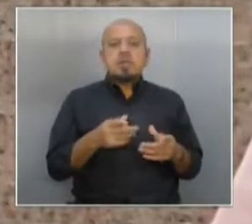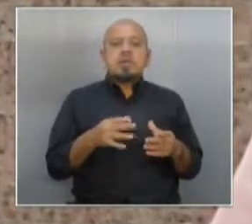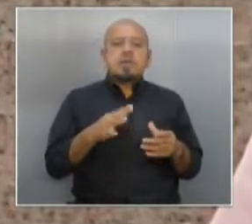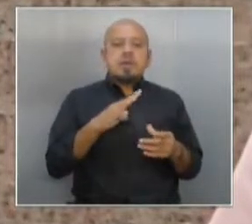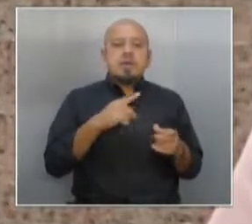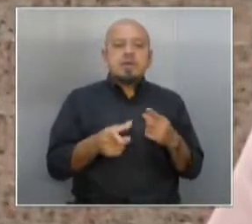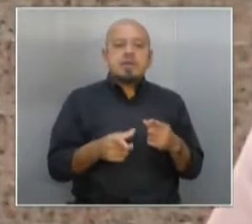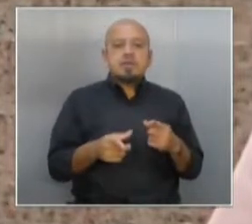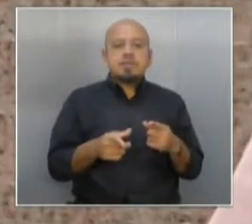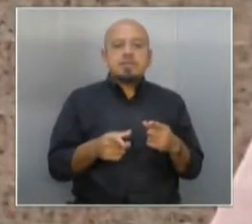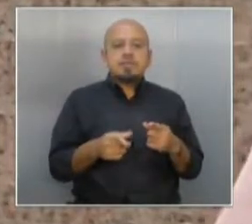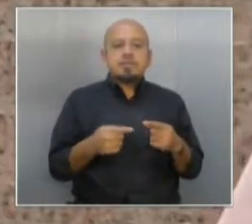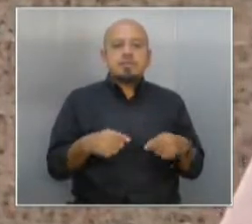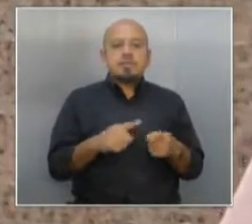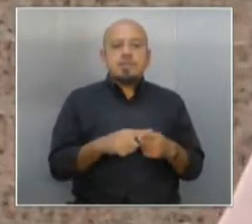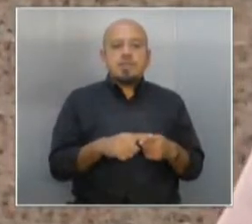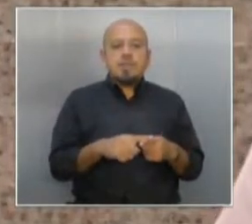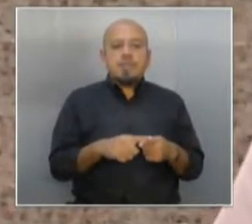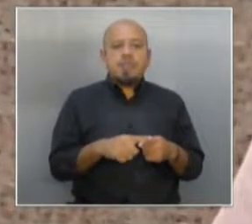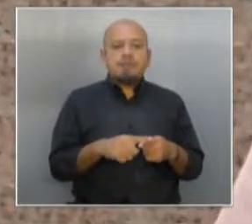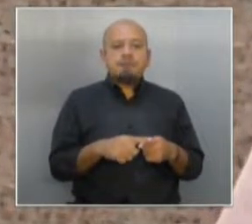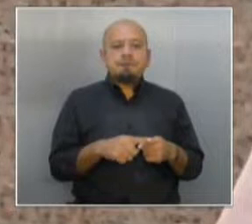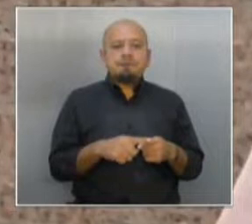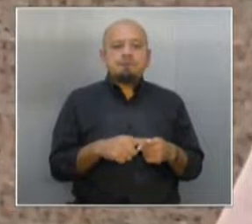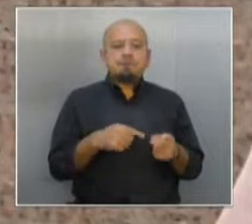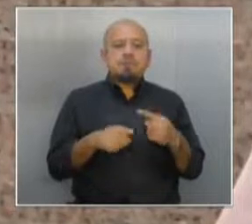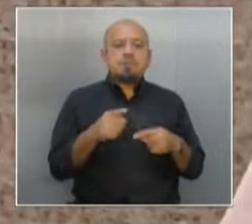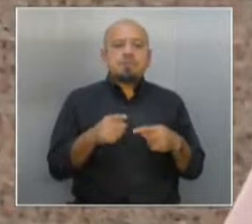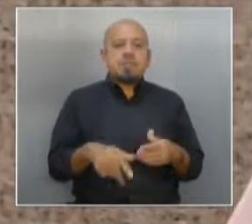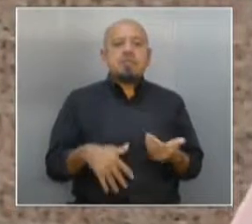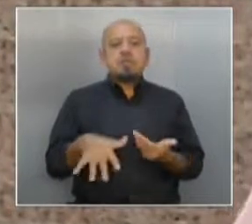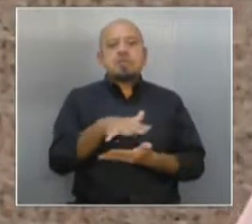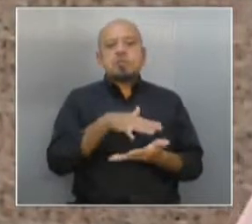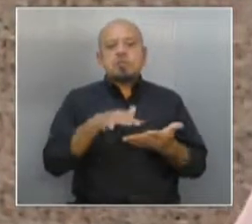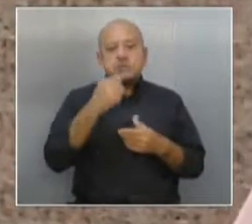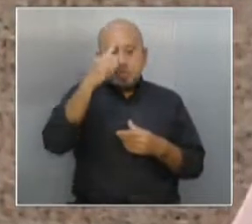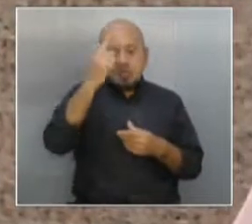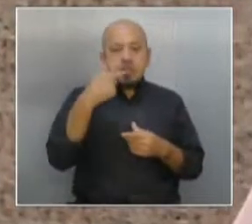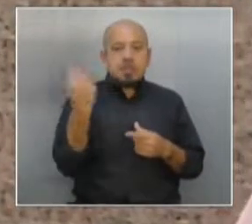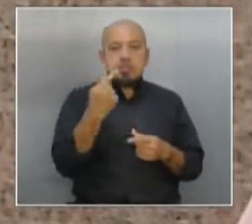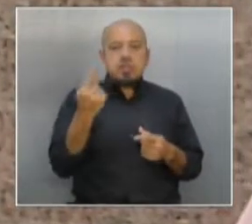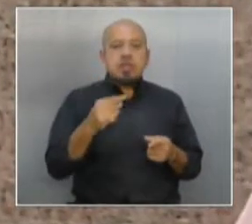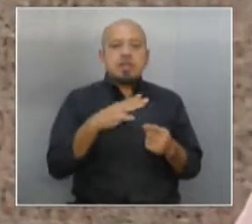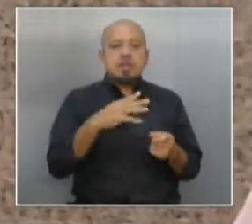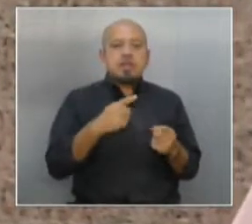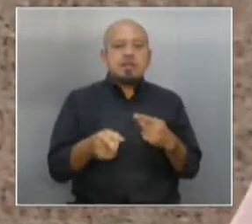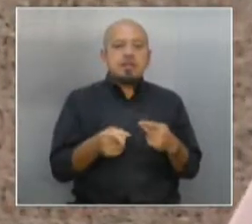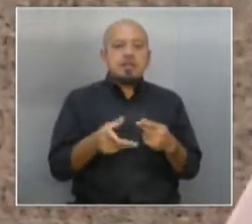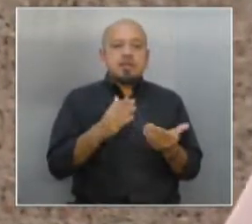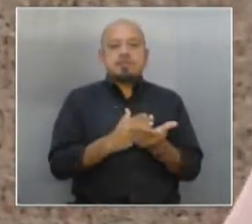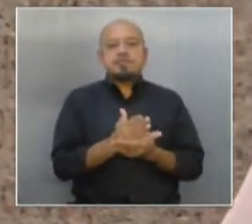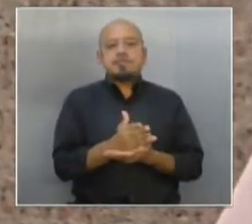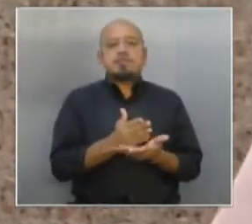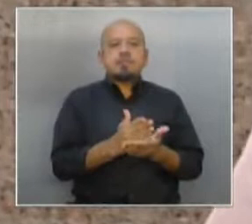se articulan alrededor de una situación internacional que siempre es multicausal, que siempre tiene que